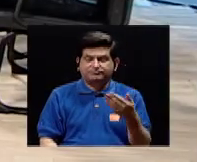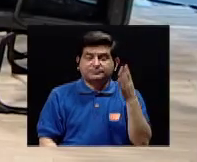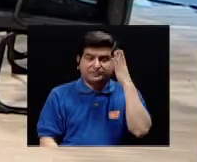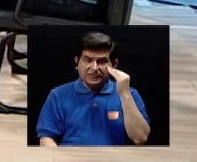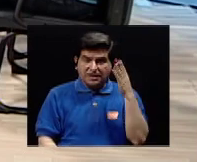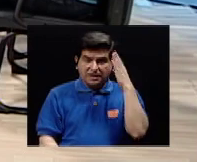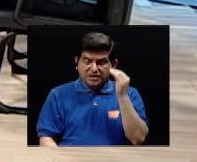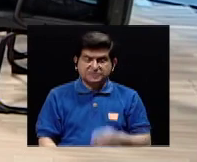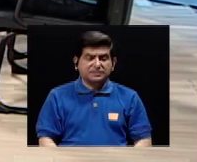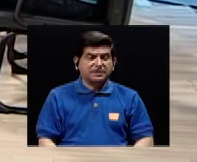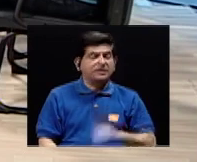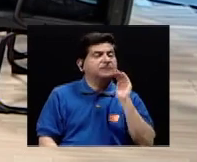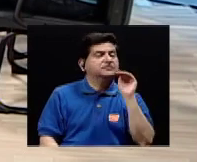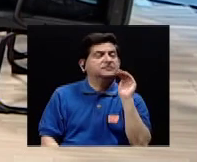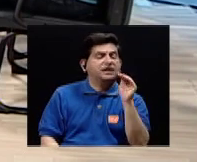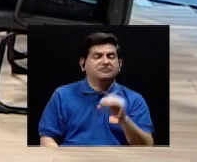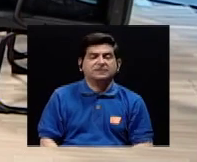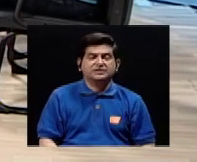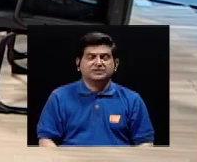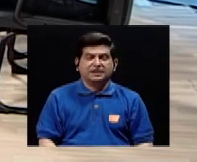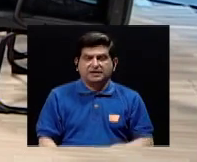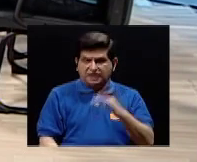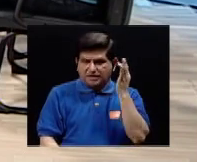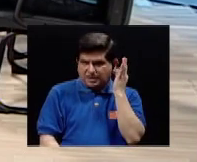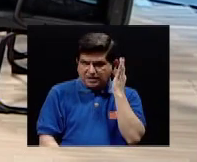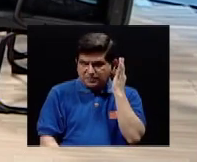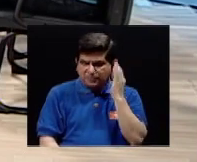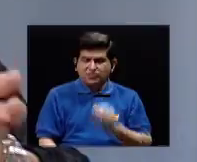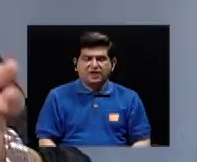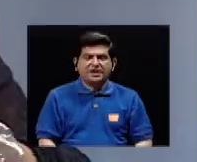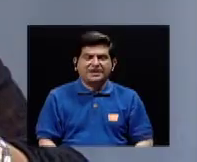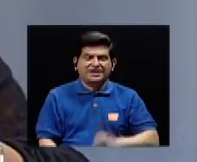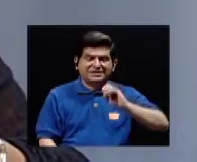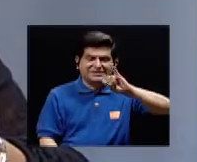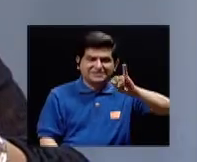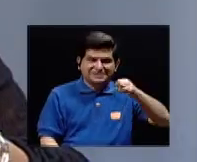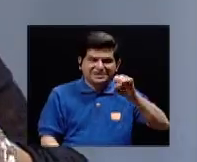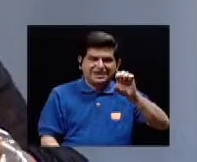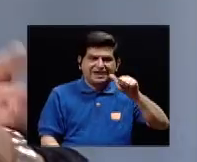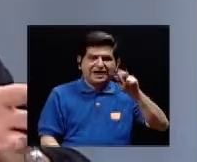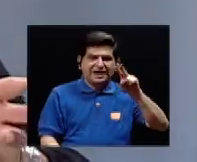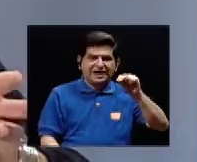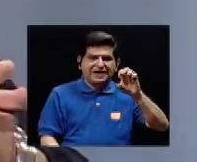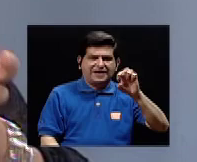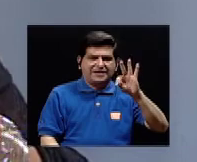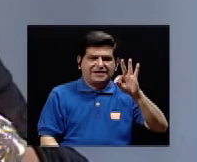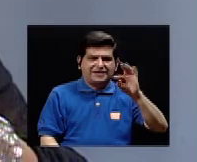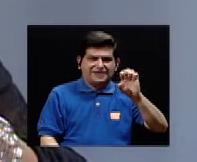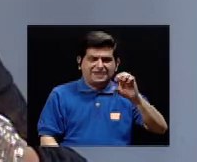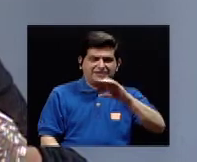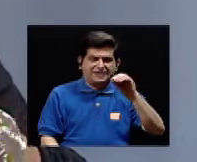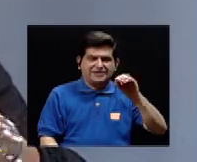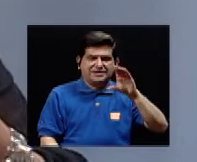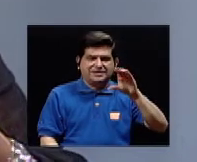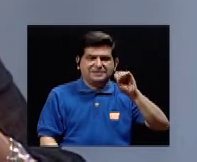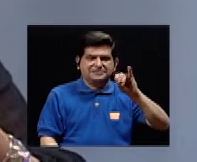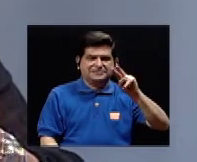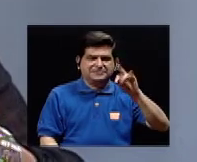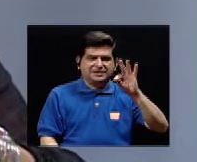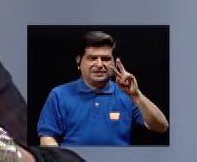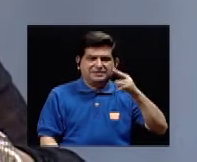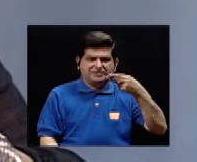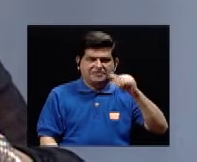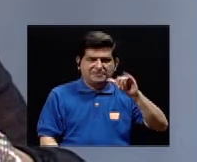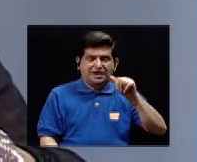la experiencia de avisarle a las chicas, a Janet y a Cintia en Punta Arenas, que el documental